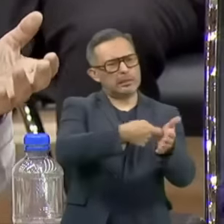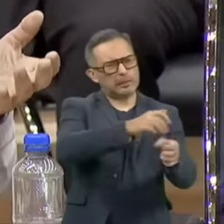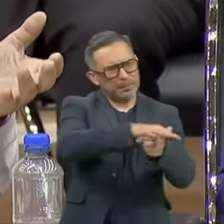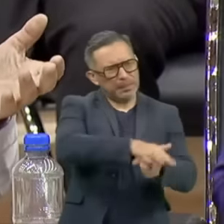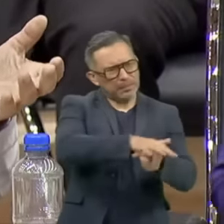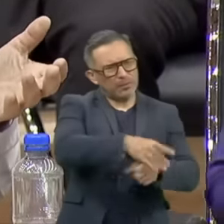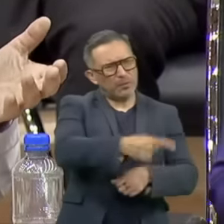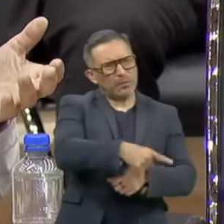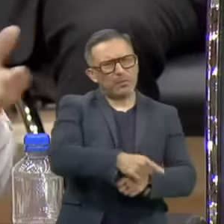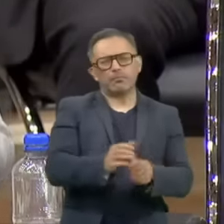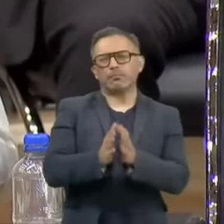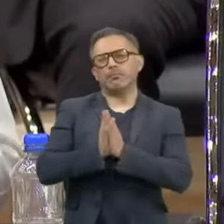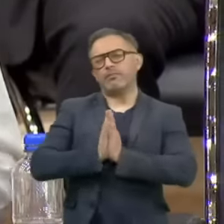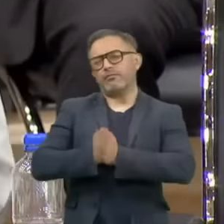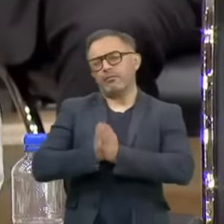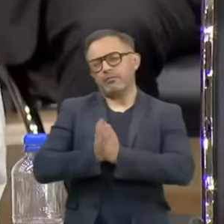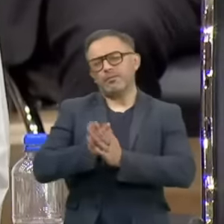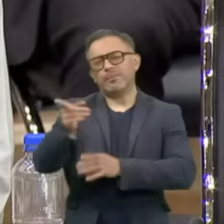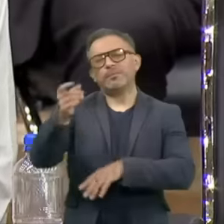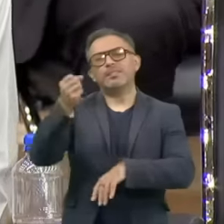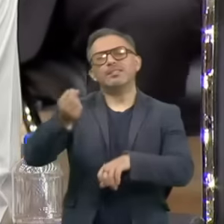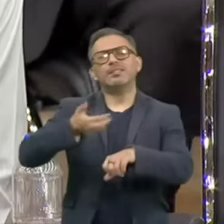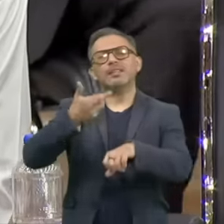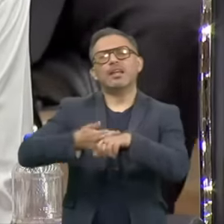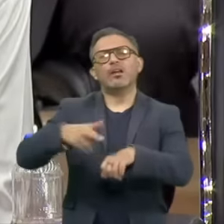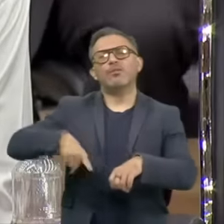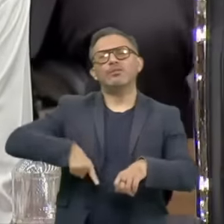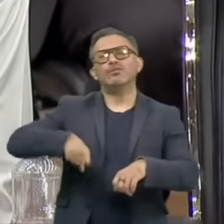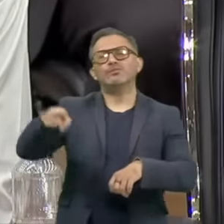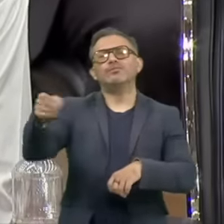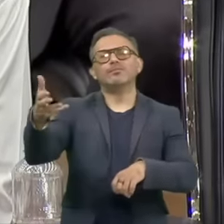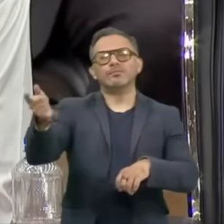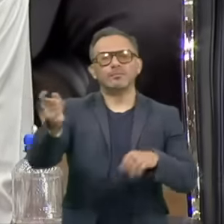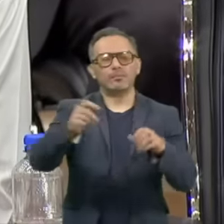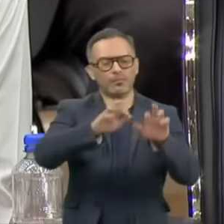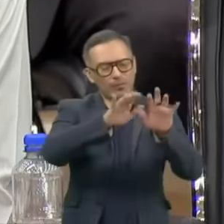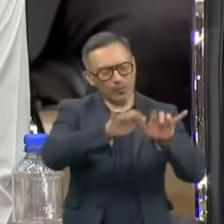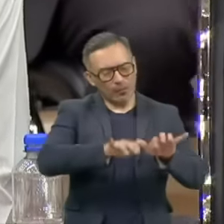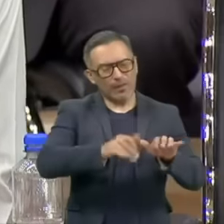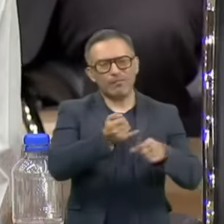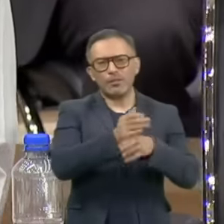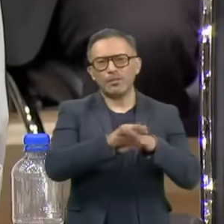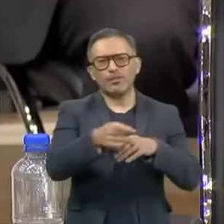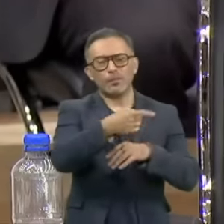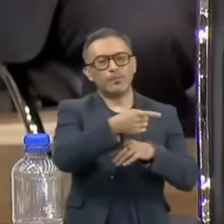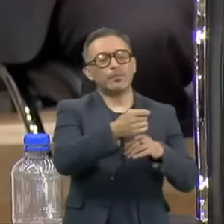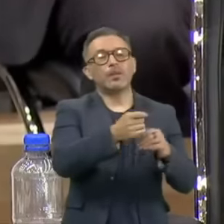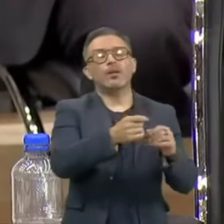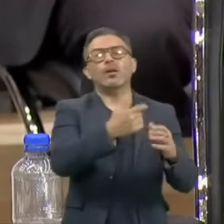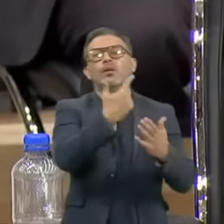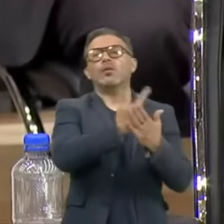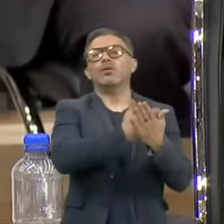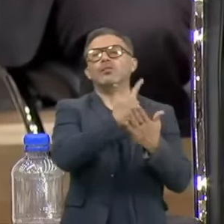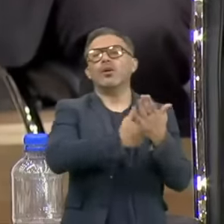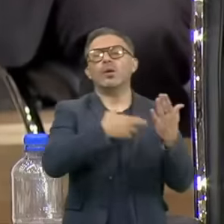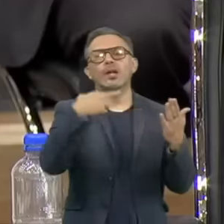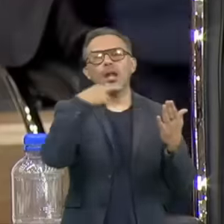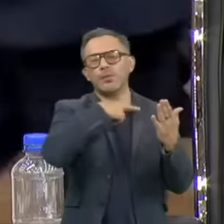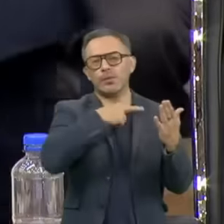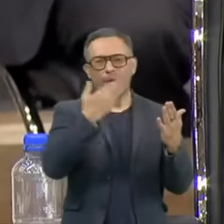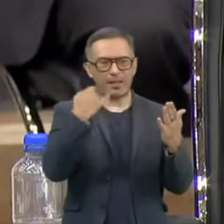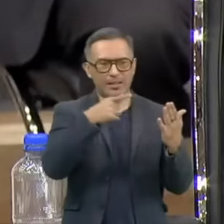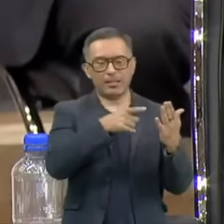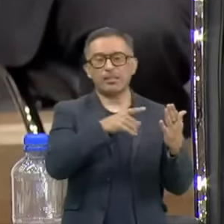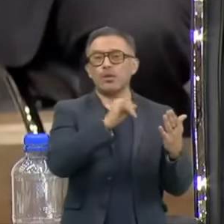que hizo la Secretaría de Gobernación fue reproducir la información en base a los conteos rápidos que el propio órgano electoral dio la noche del